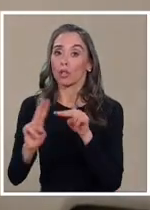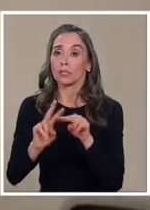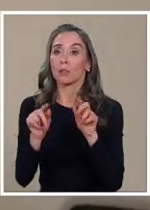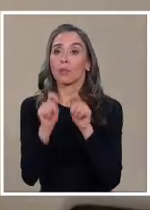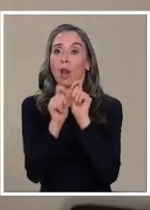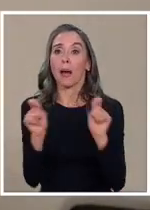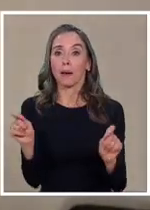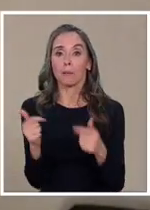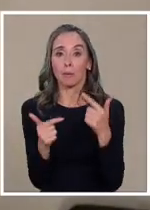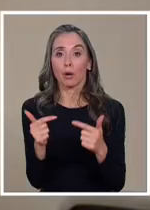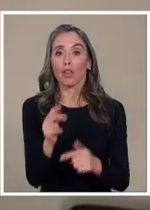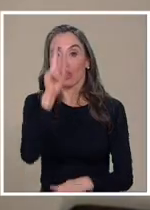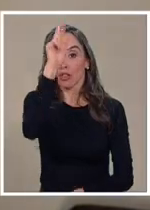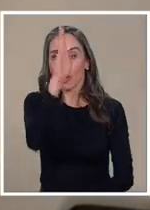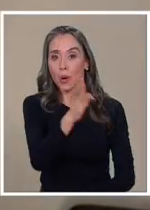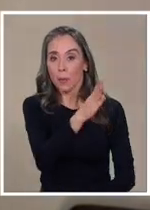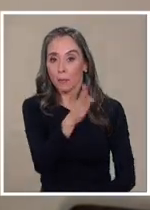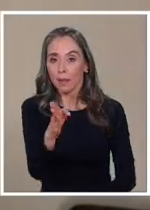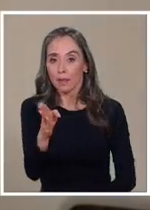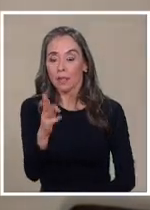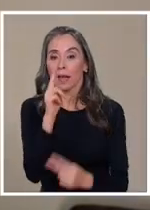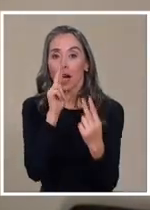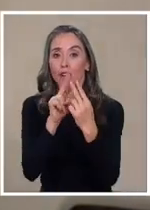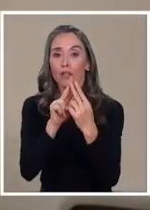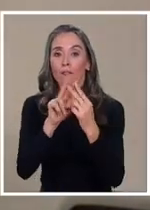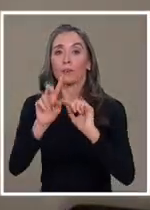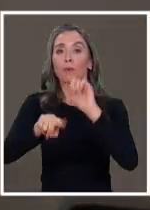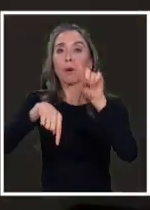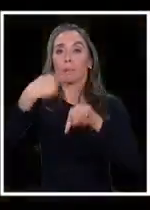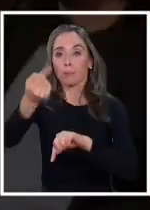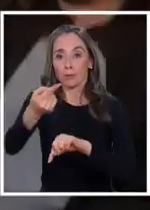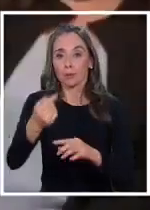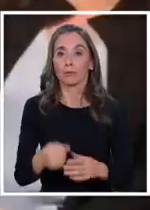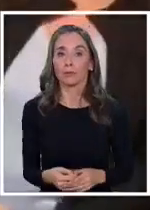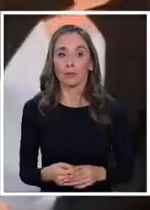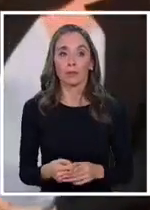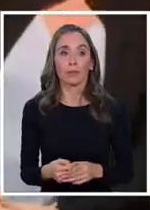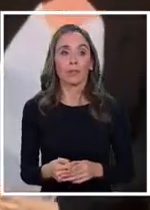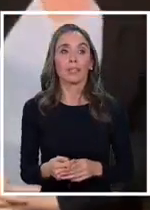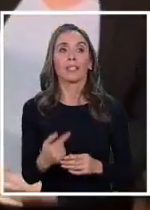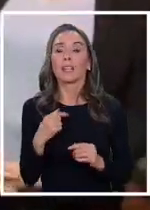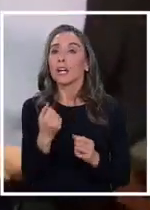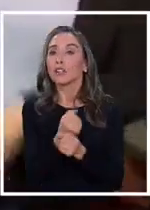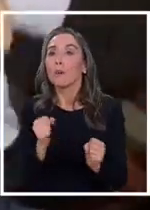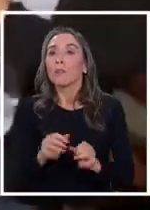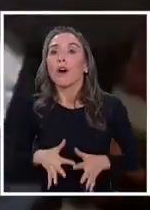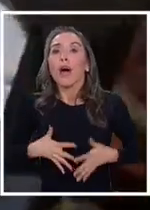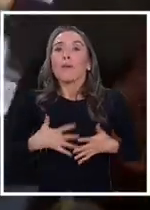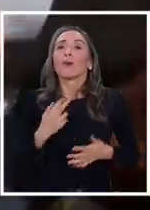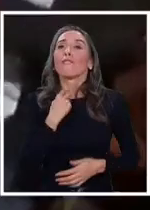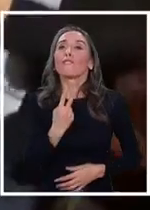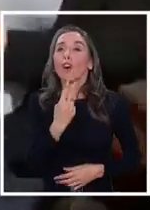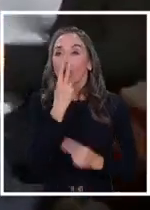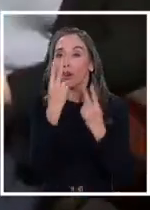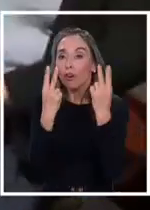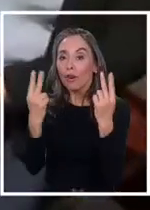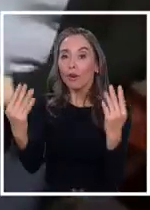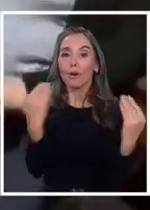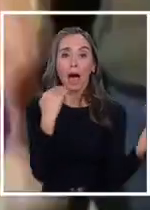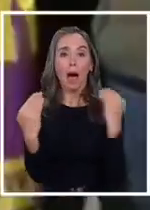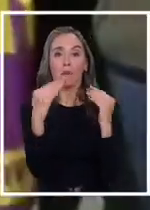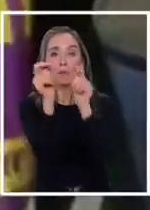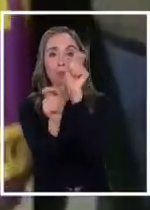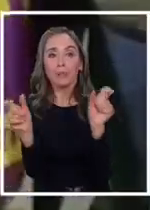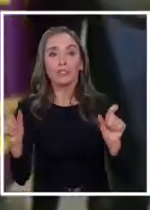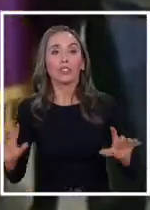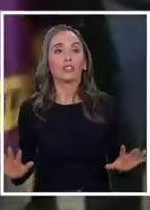esta campaña. Que Dios los bendiga y nos vemos en una próxima oportunidad. Con estas caras que me han